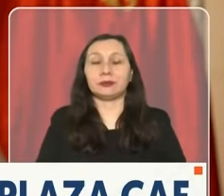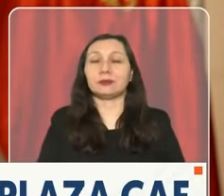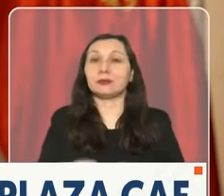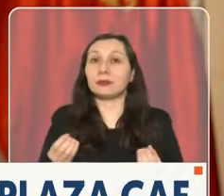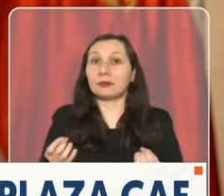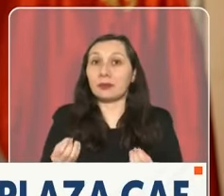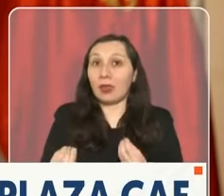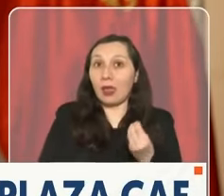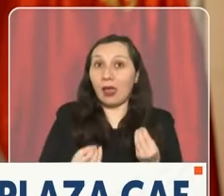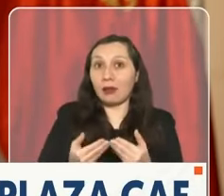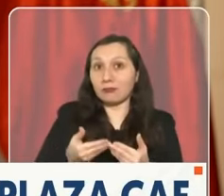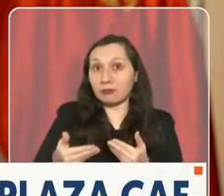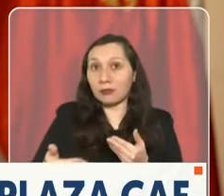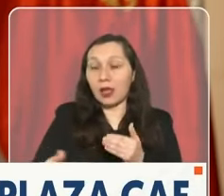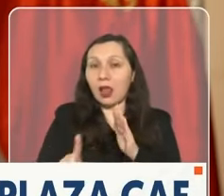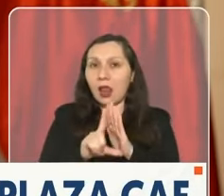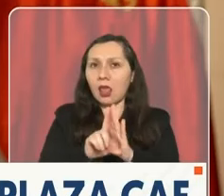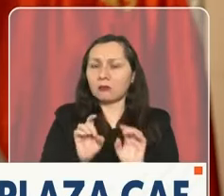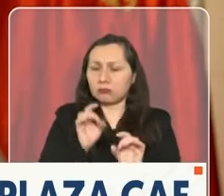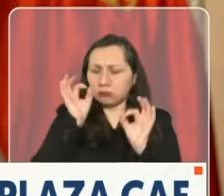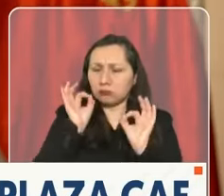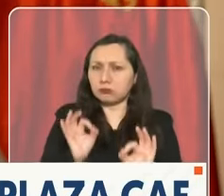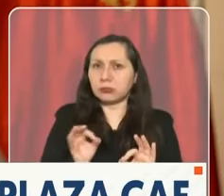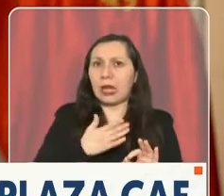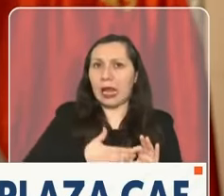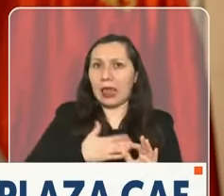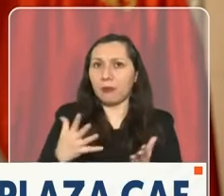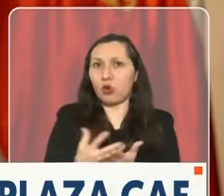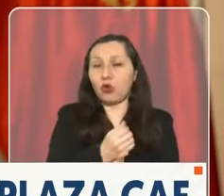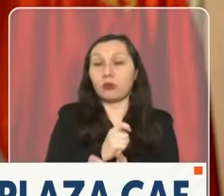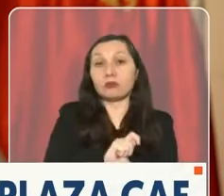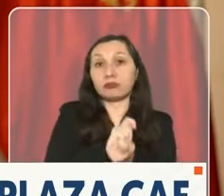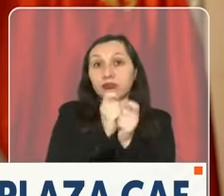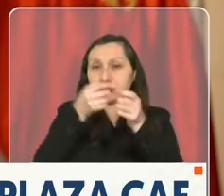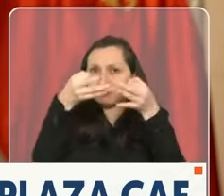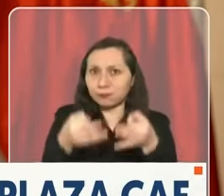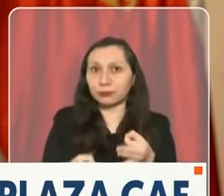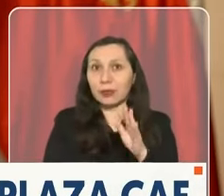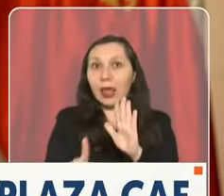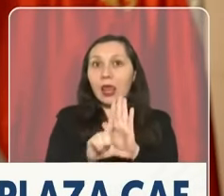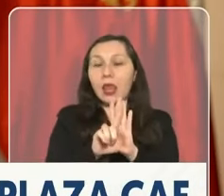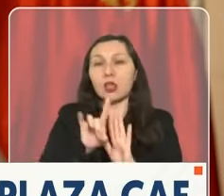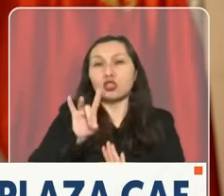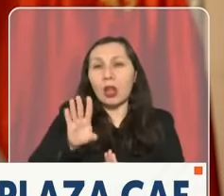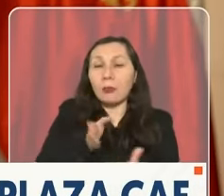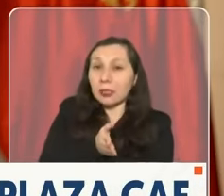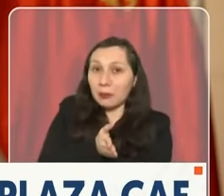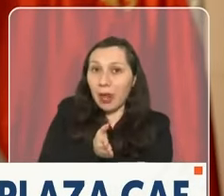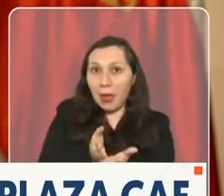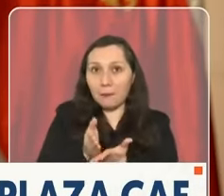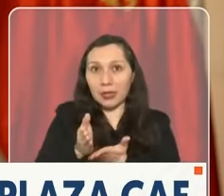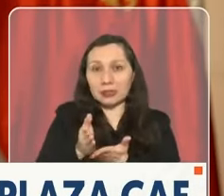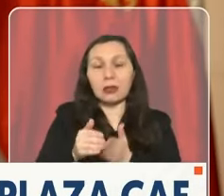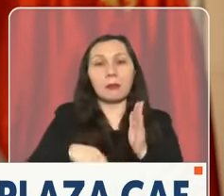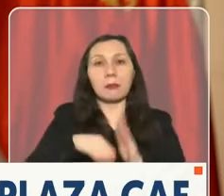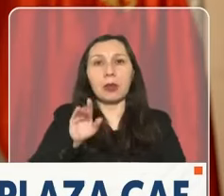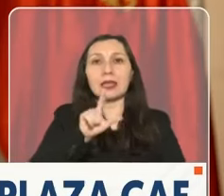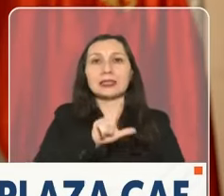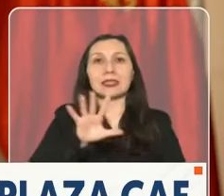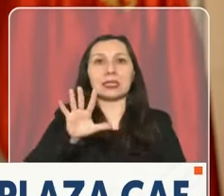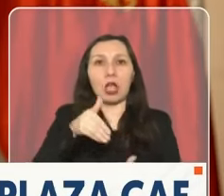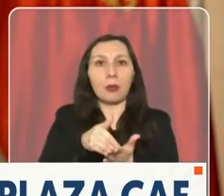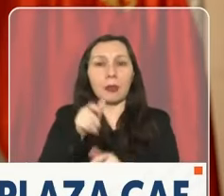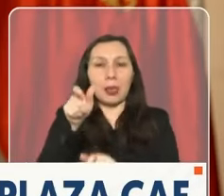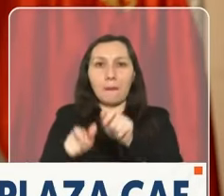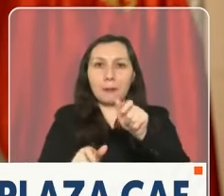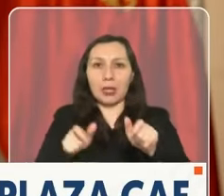que esperamos lograr con esta ley es muy concreto. En caso de transformarse en ley, solo como punto de partida, más de